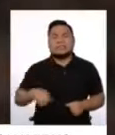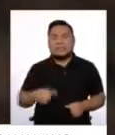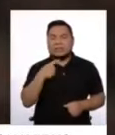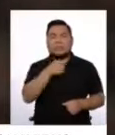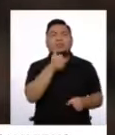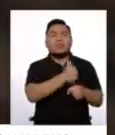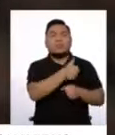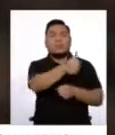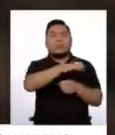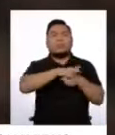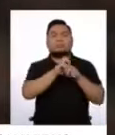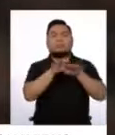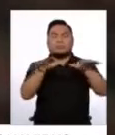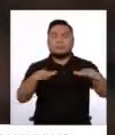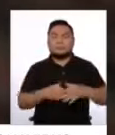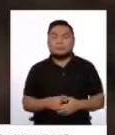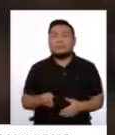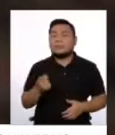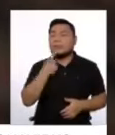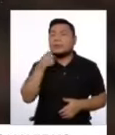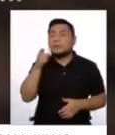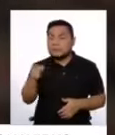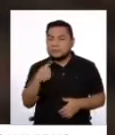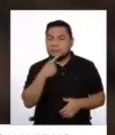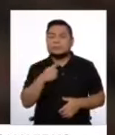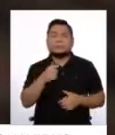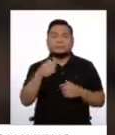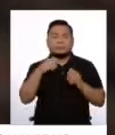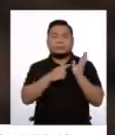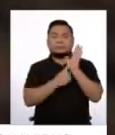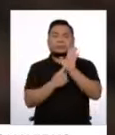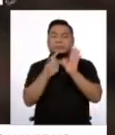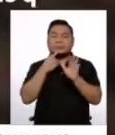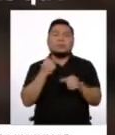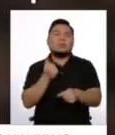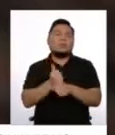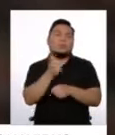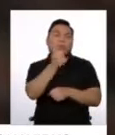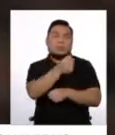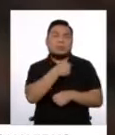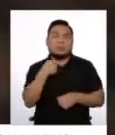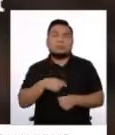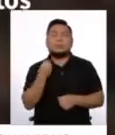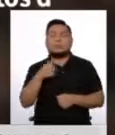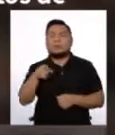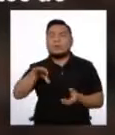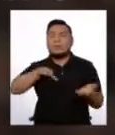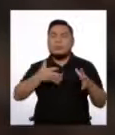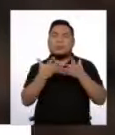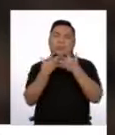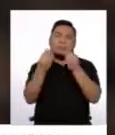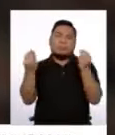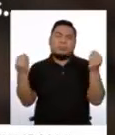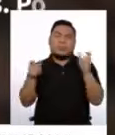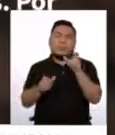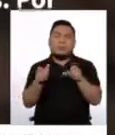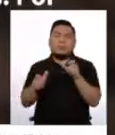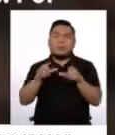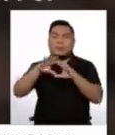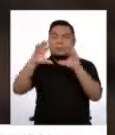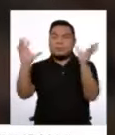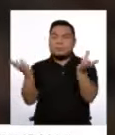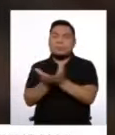Un demente en China publicó un comunicado culpando a todos menos a China por el virus que ha matado a cientos de miles de personas.